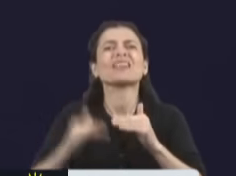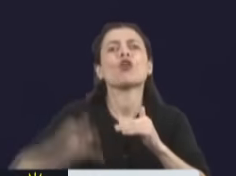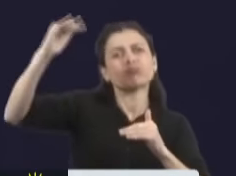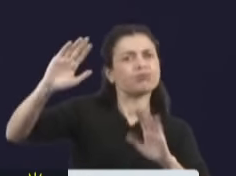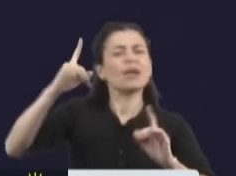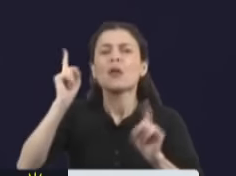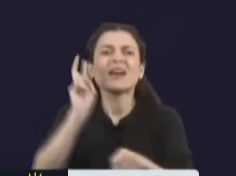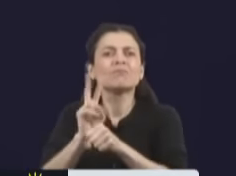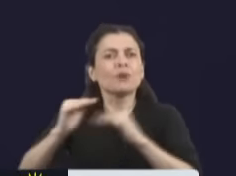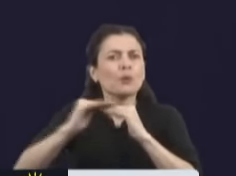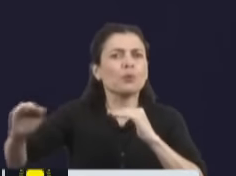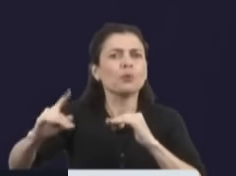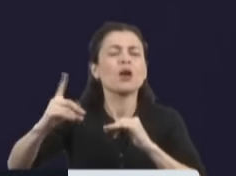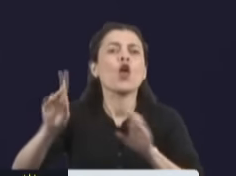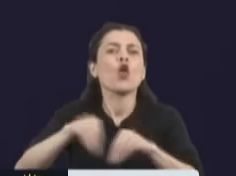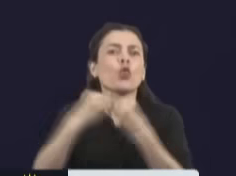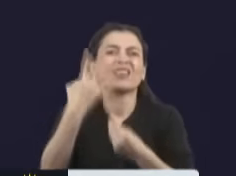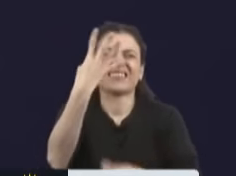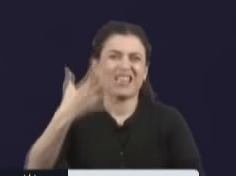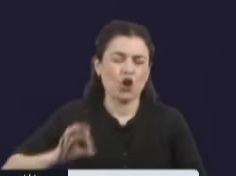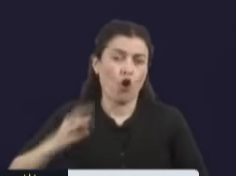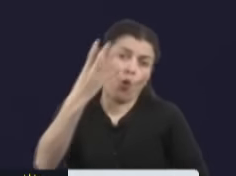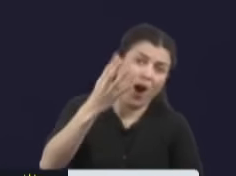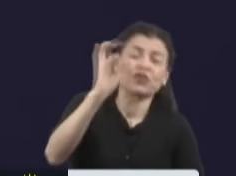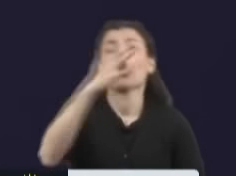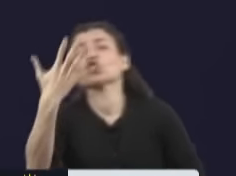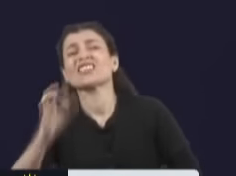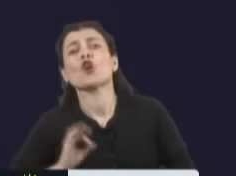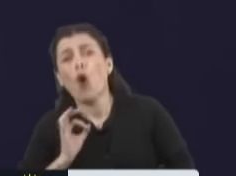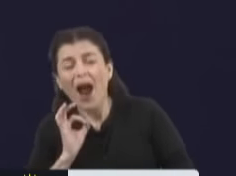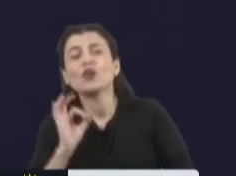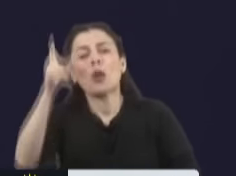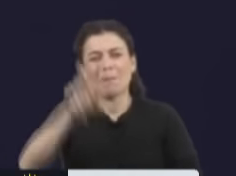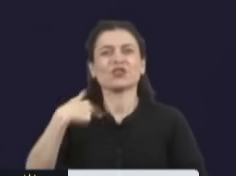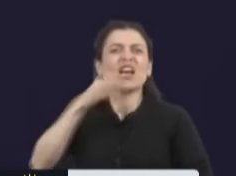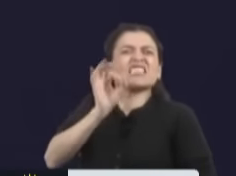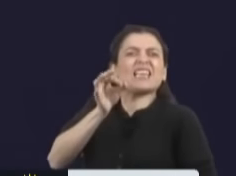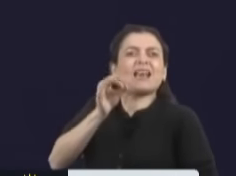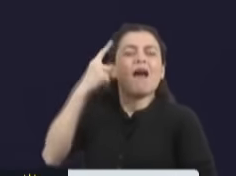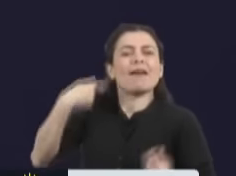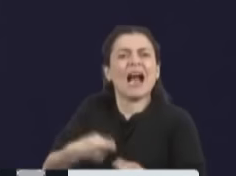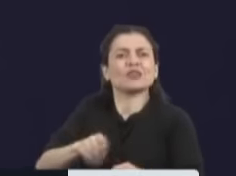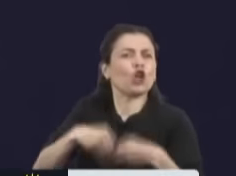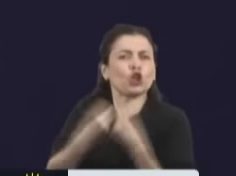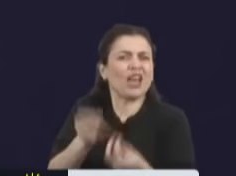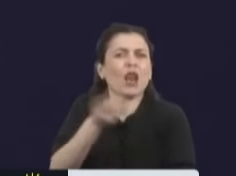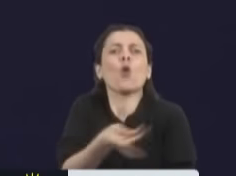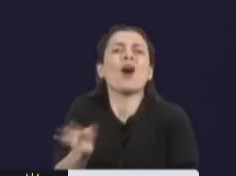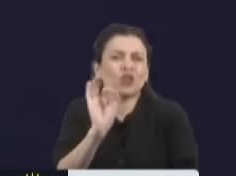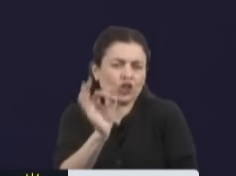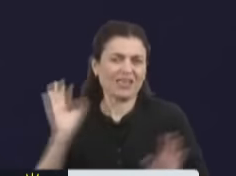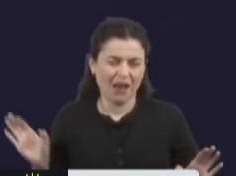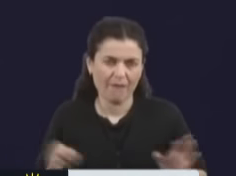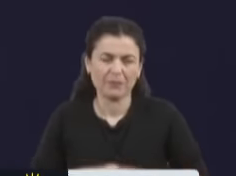adelanten lo que les da también eh Como decía recién previsibilidad eh Por supuesto esto es